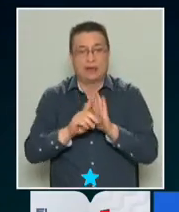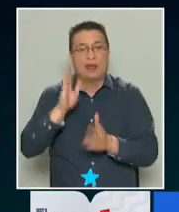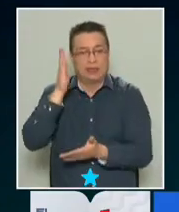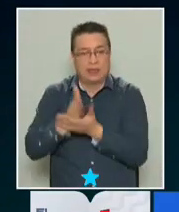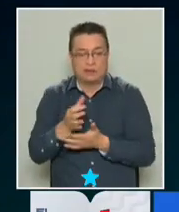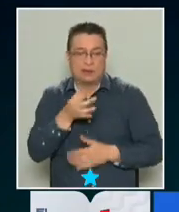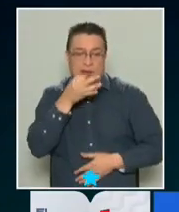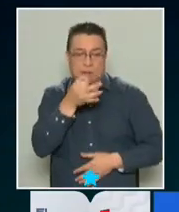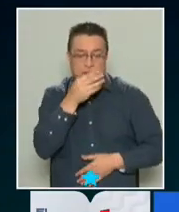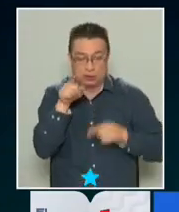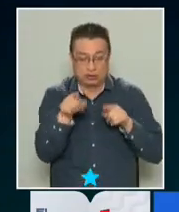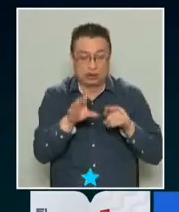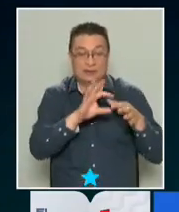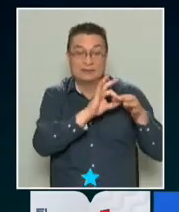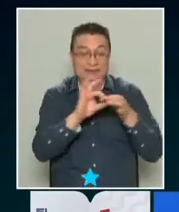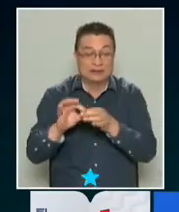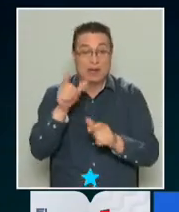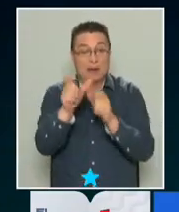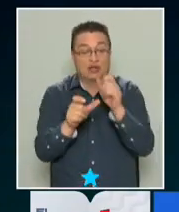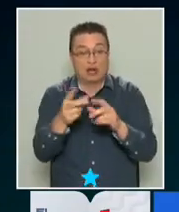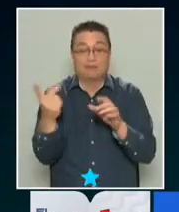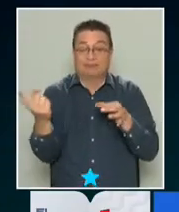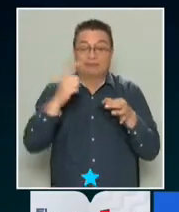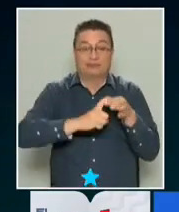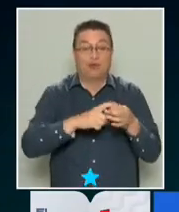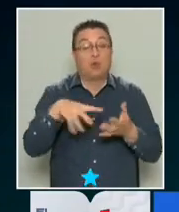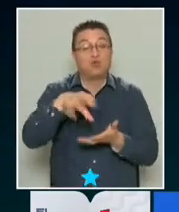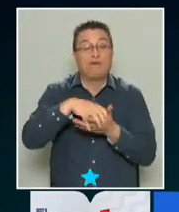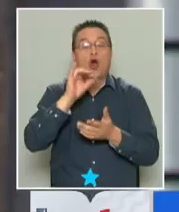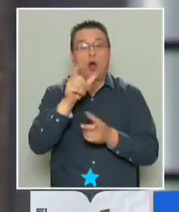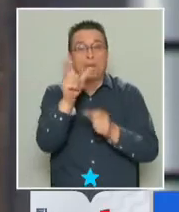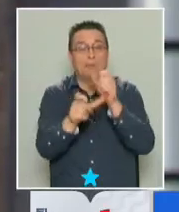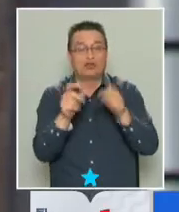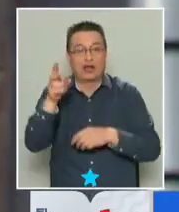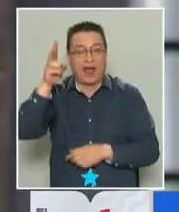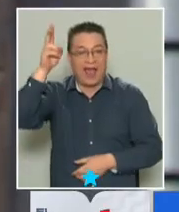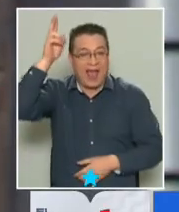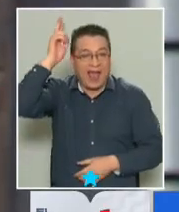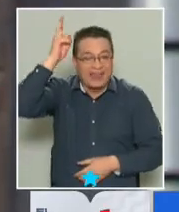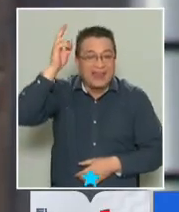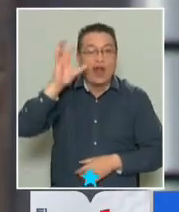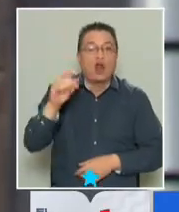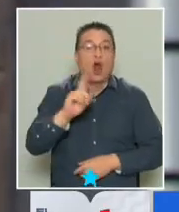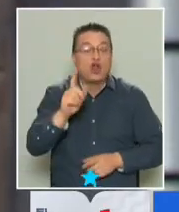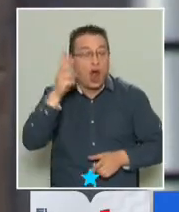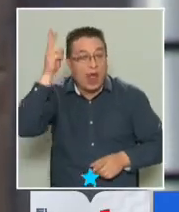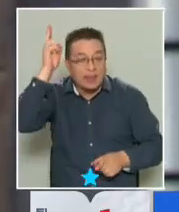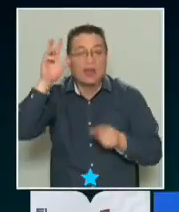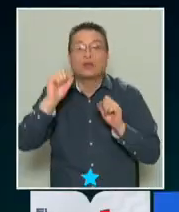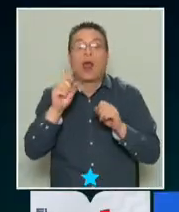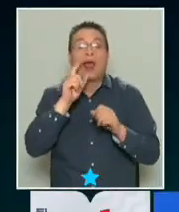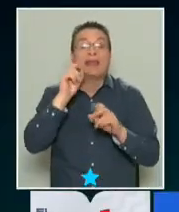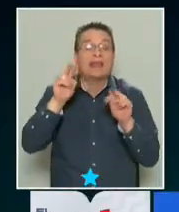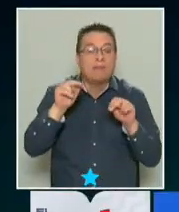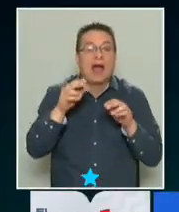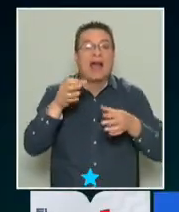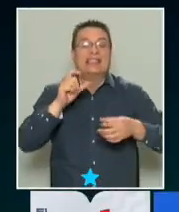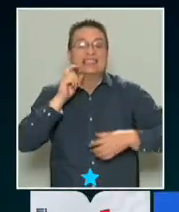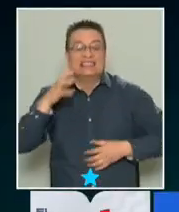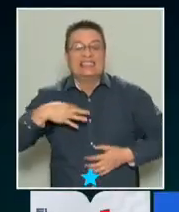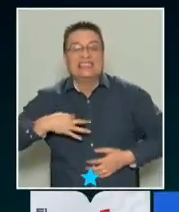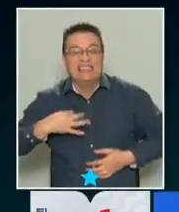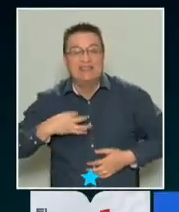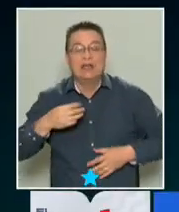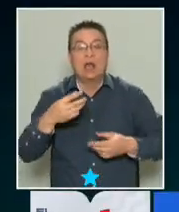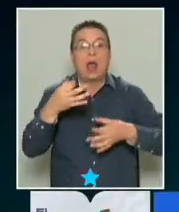si va a ser entre las personas que pertenecen a los pueblos o entre personas indígenas y no indígena en qué materia de avance civiles penales comerciales o